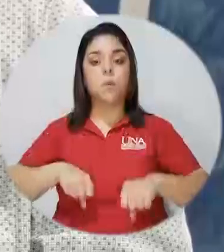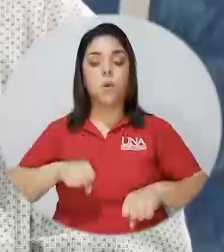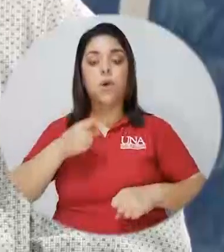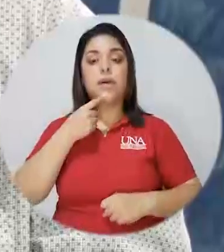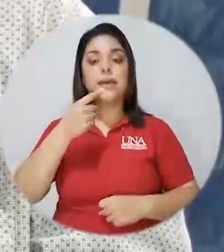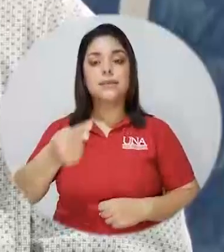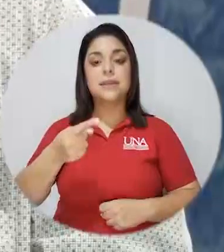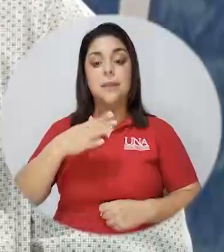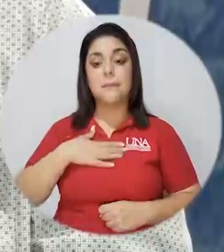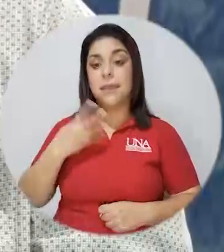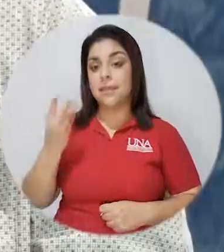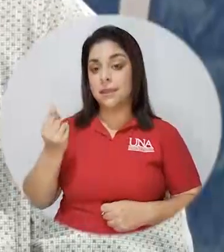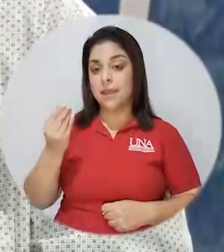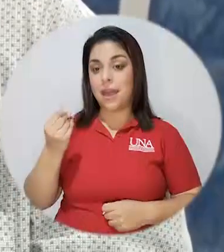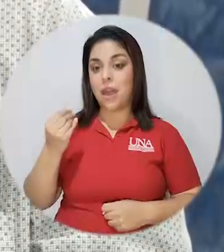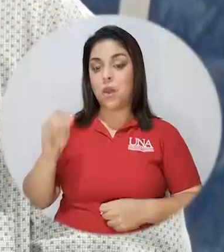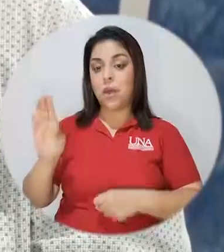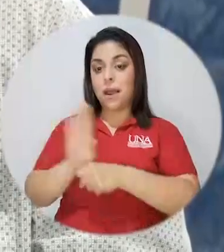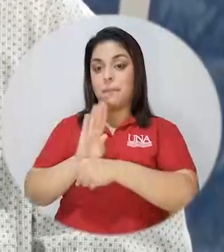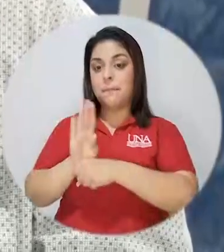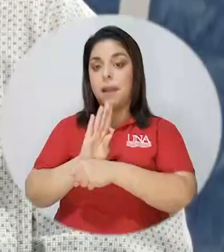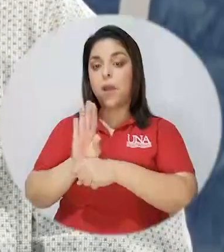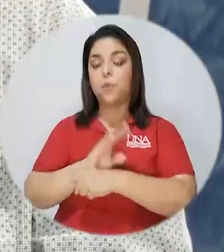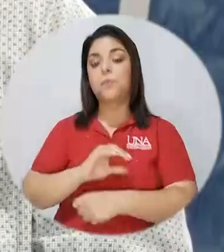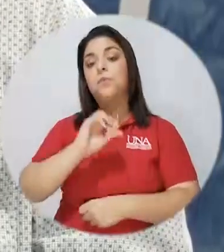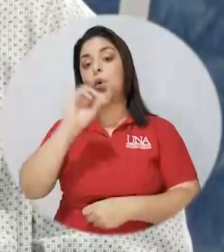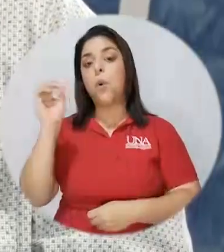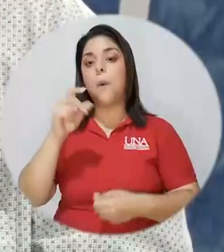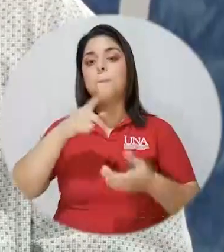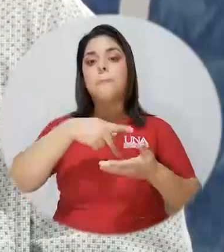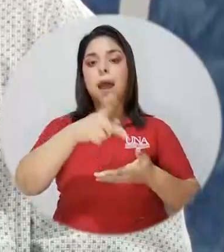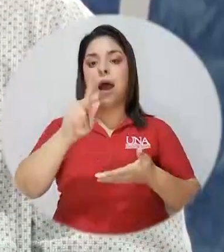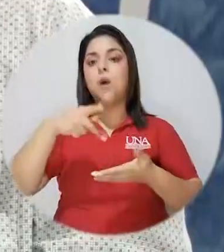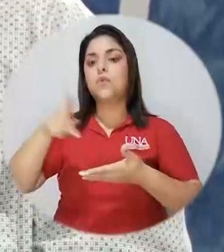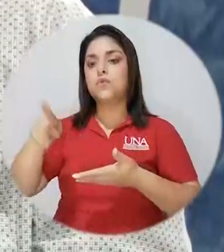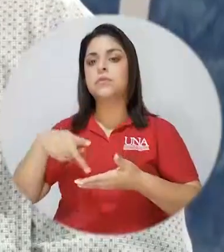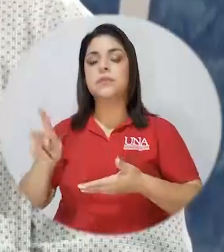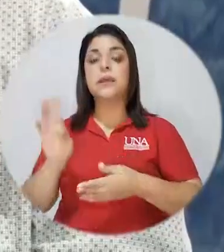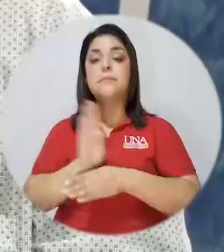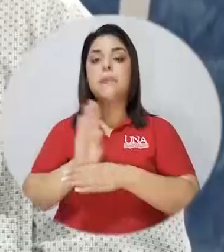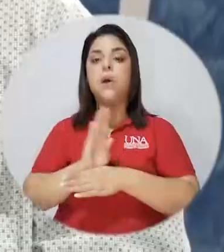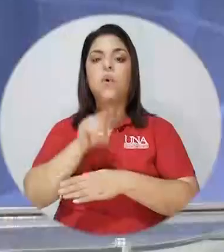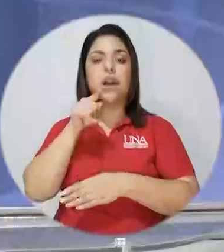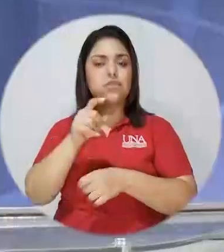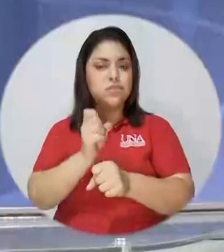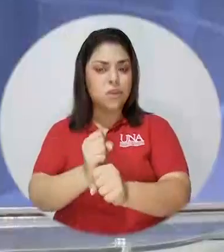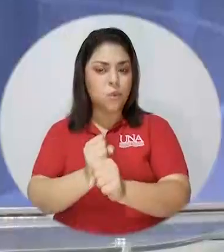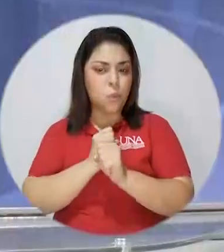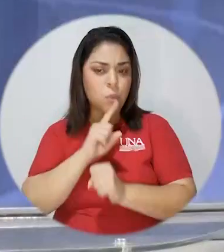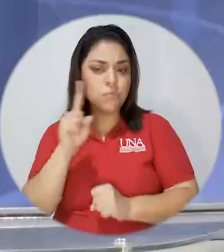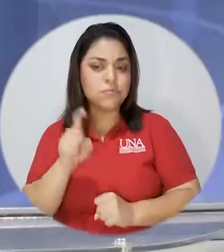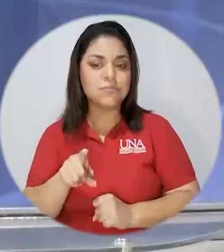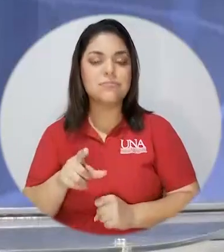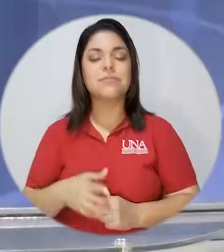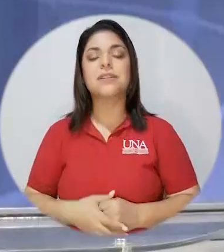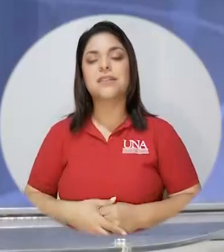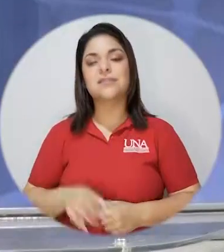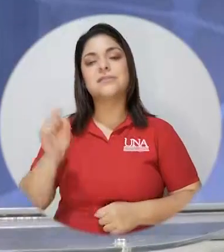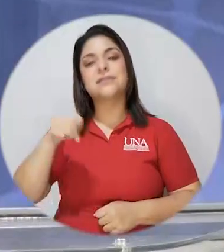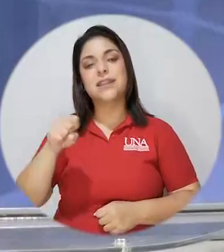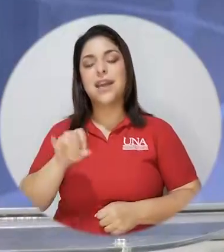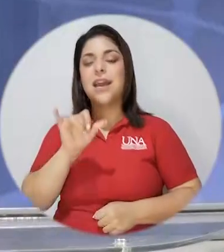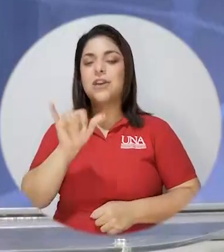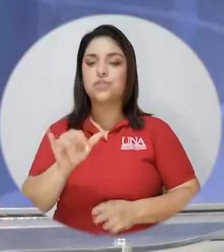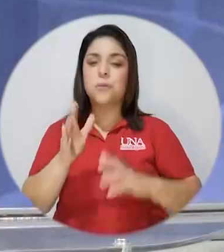que, bueno, mi dinero en el banco o las transacciones que yo hago en el banco, ¿qué tan seguras son? Sí, es un asunto